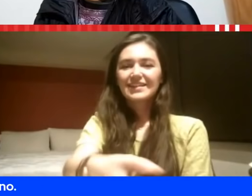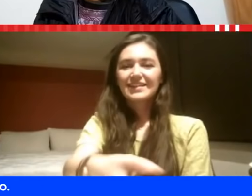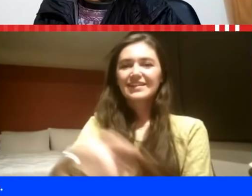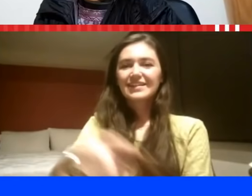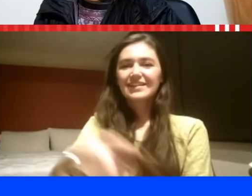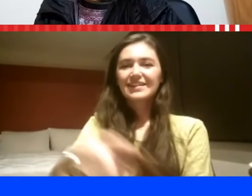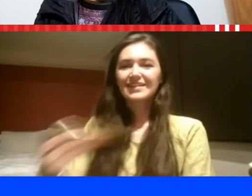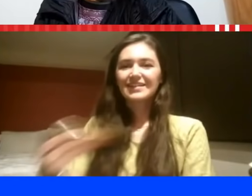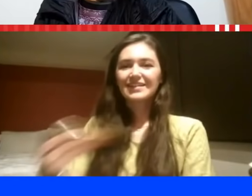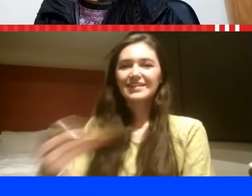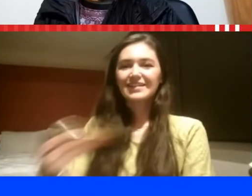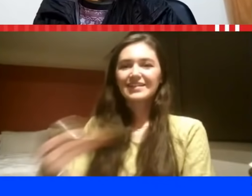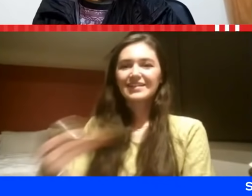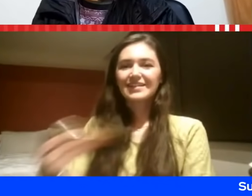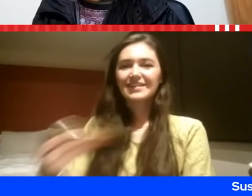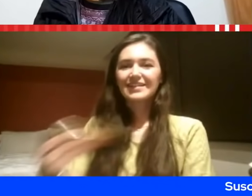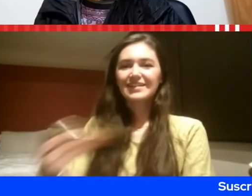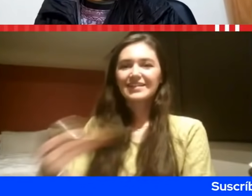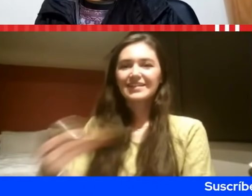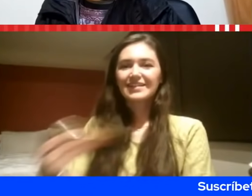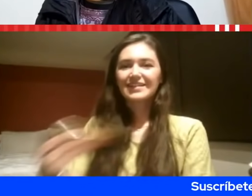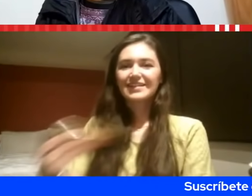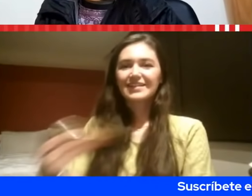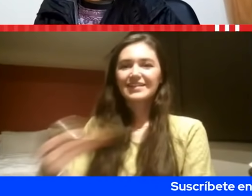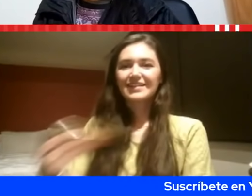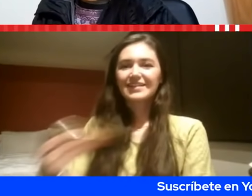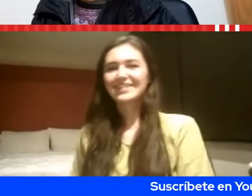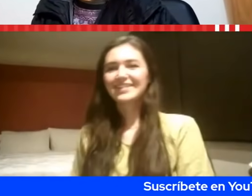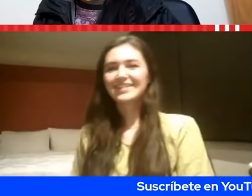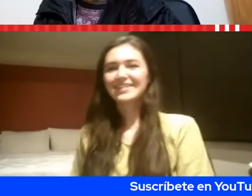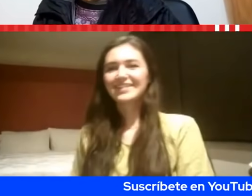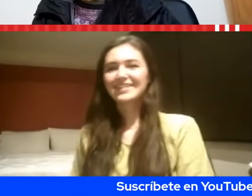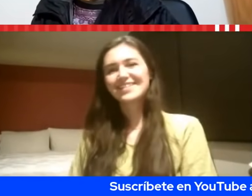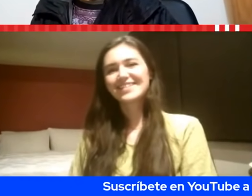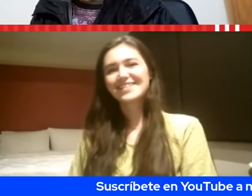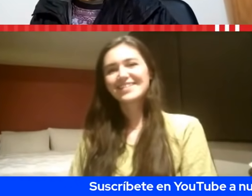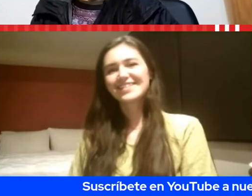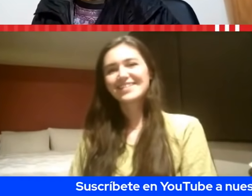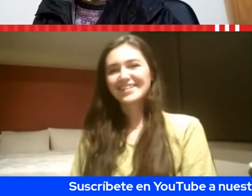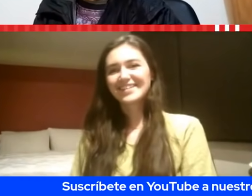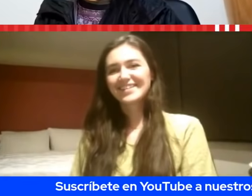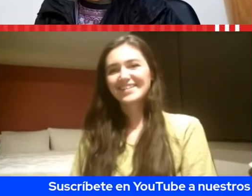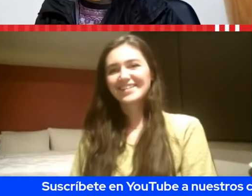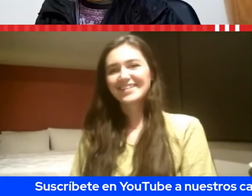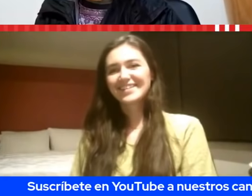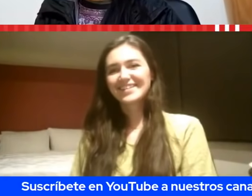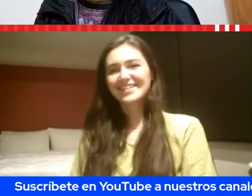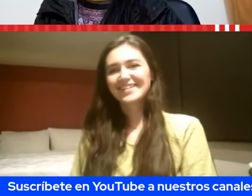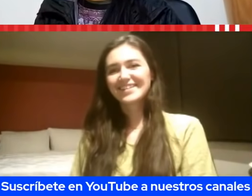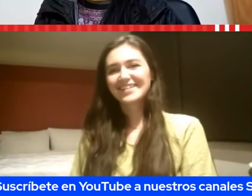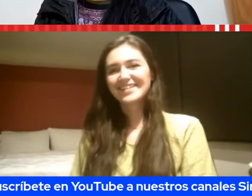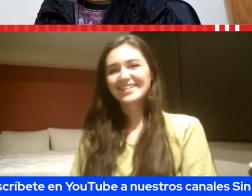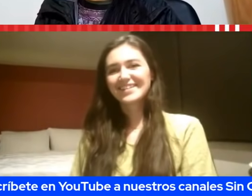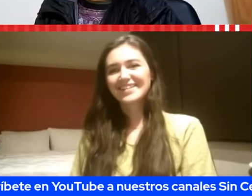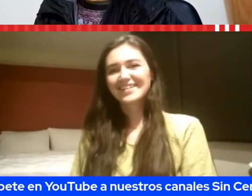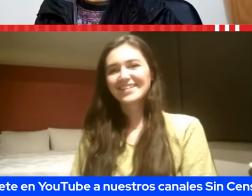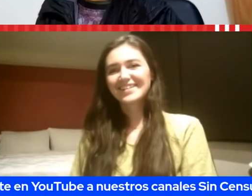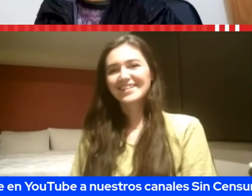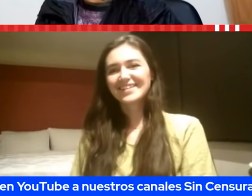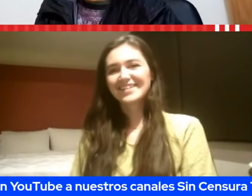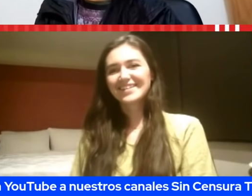la verdad que, bueno, me ahorro el comentario porque está buena la rola, eso sí. A